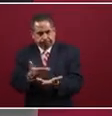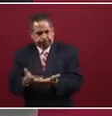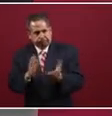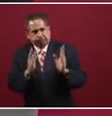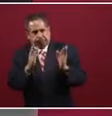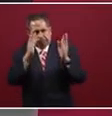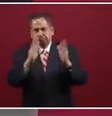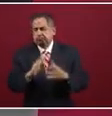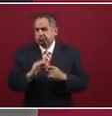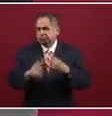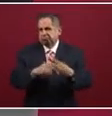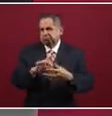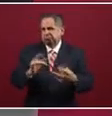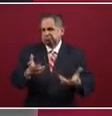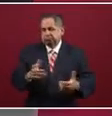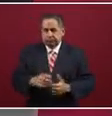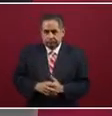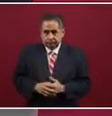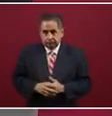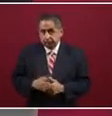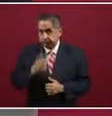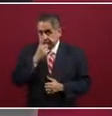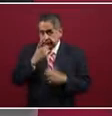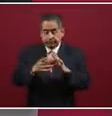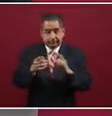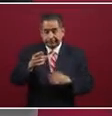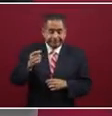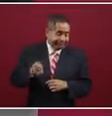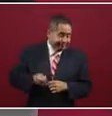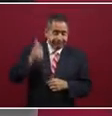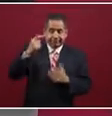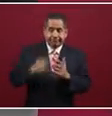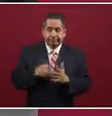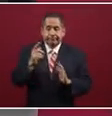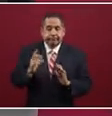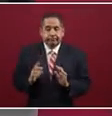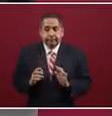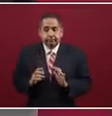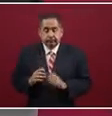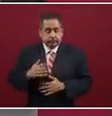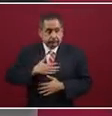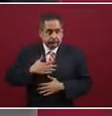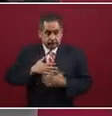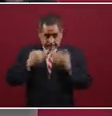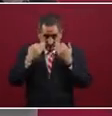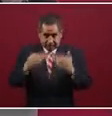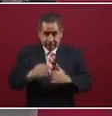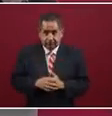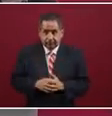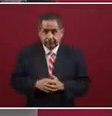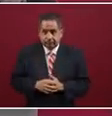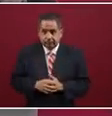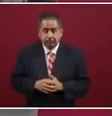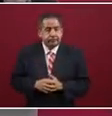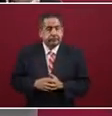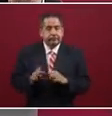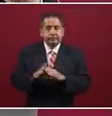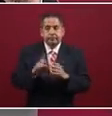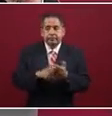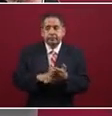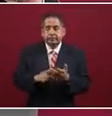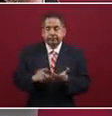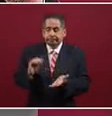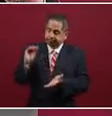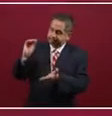persuadir. Y debo decir que es la primera vez, cuando menos en lo que yo he visto, que las tarifas no se